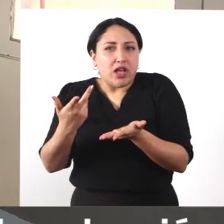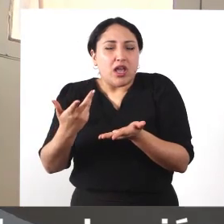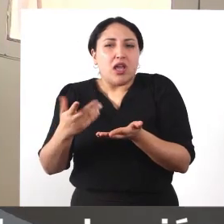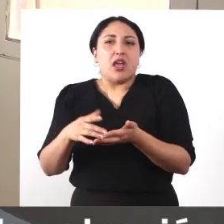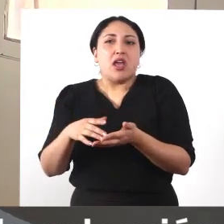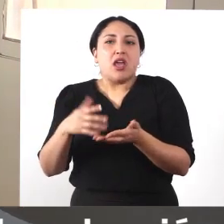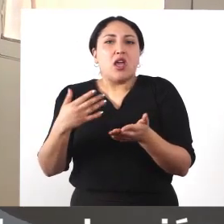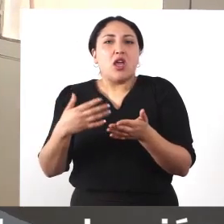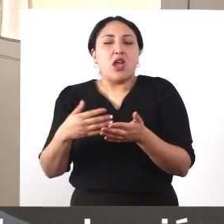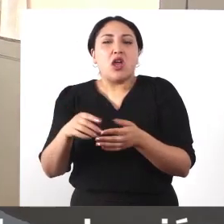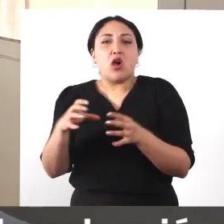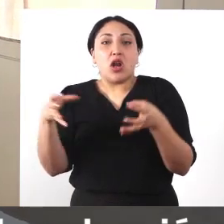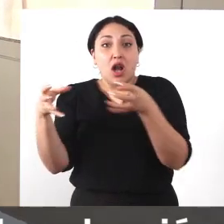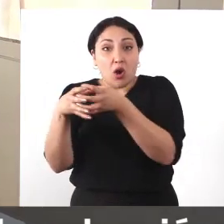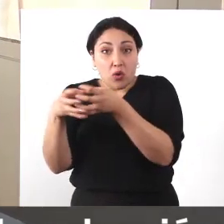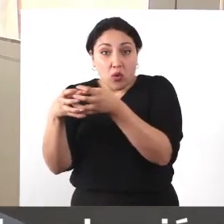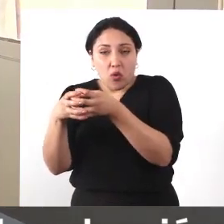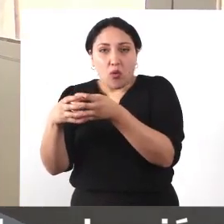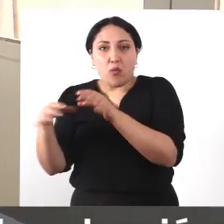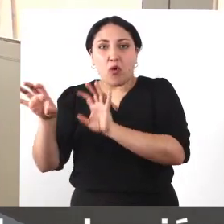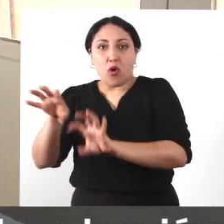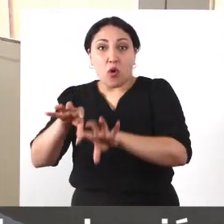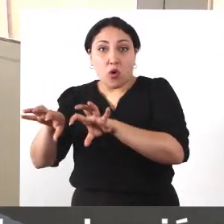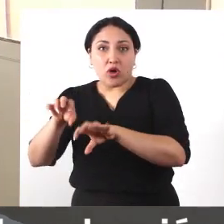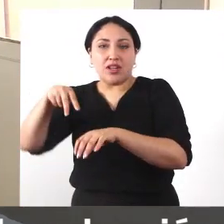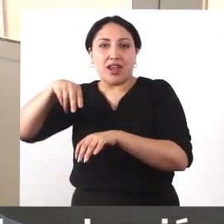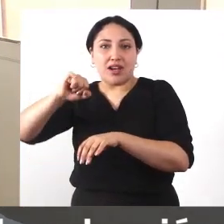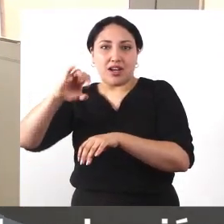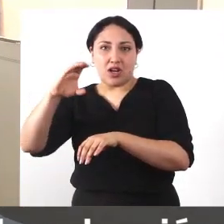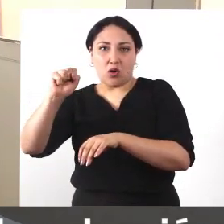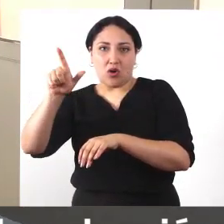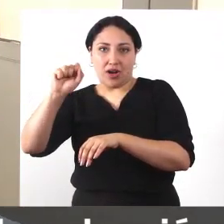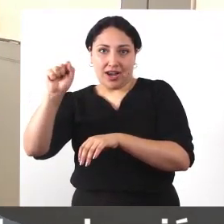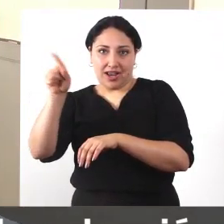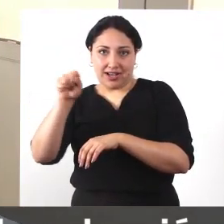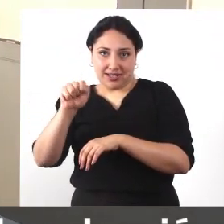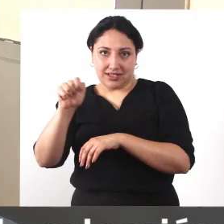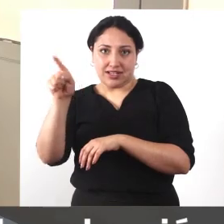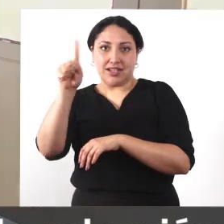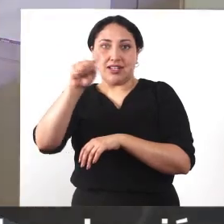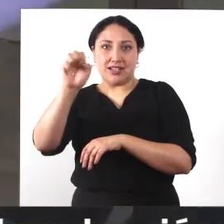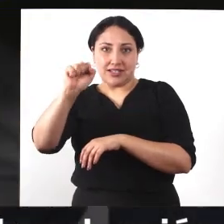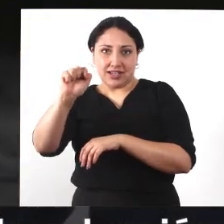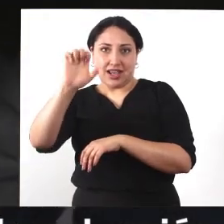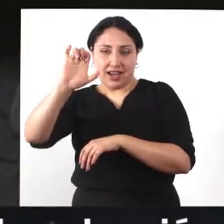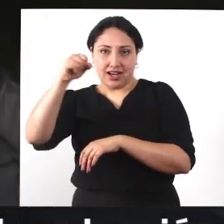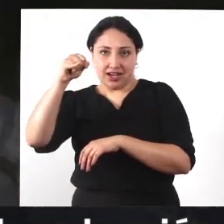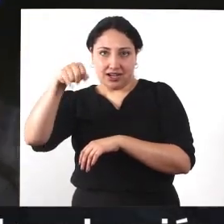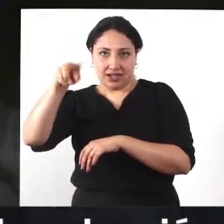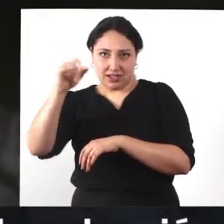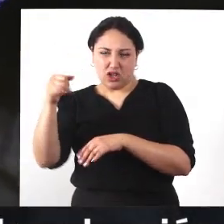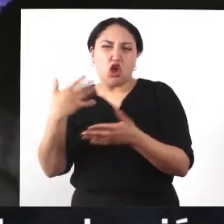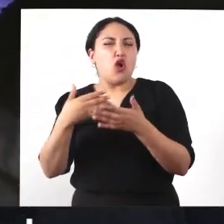a través de la colección de Nicolás Sáenz y fue adquirido por nuestra institución en